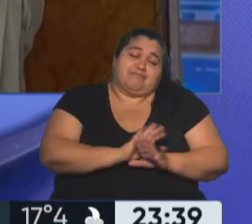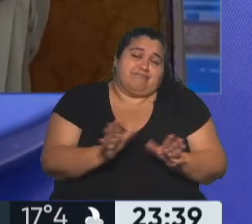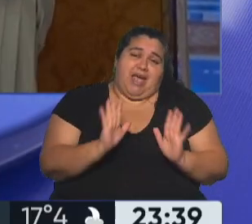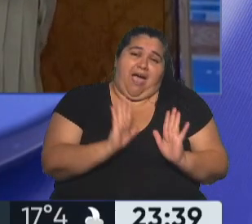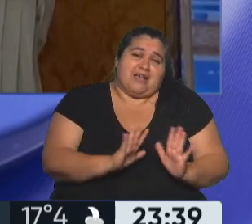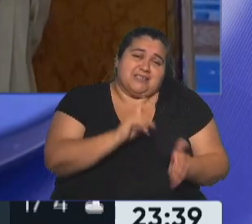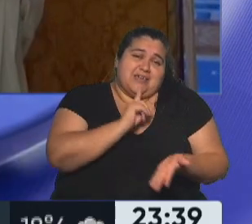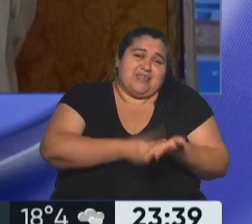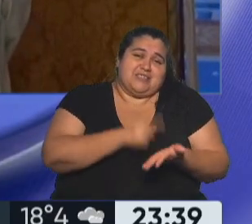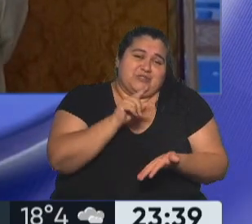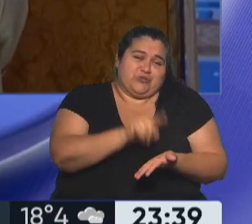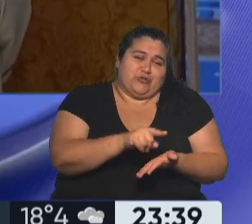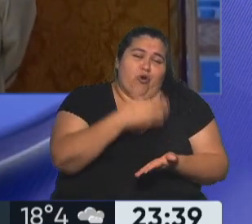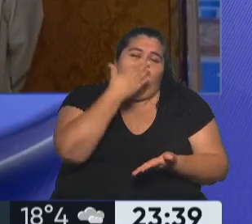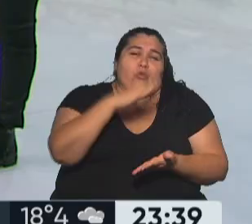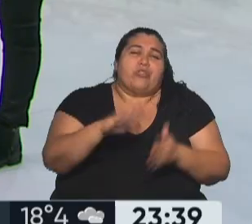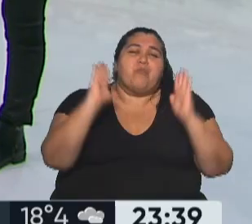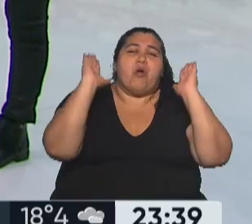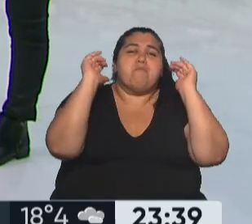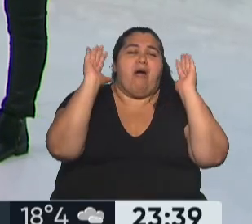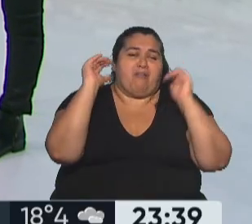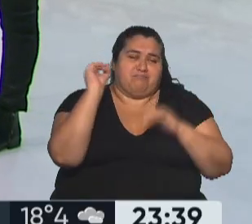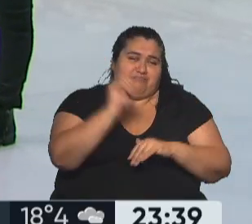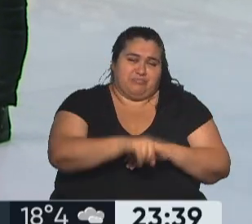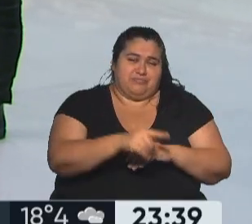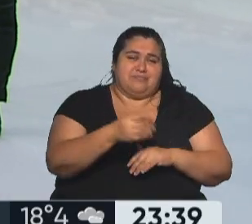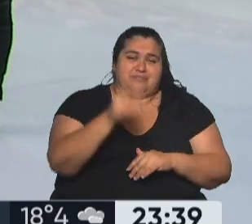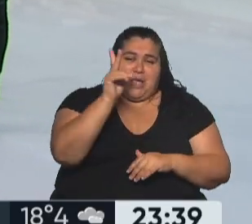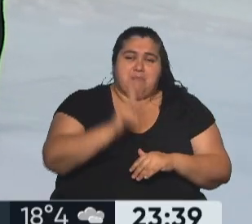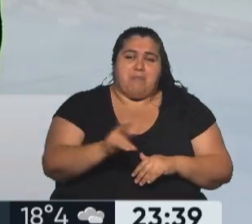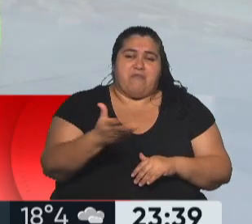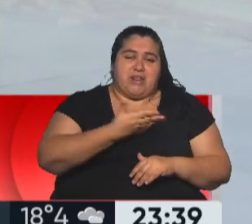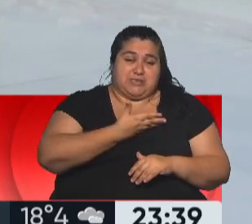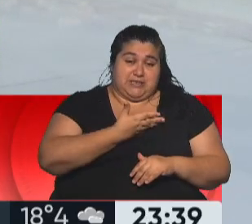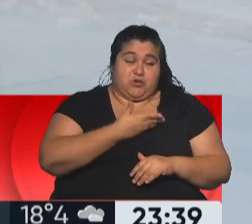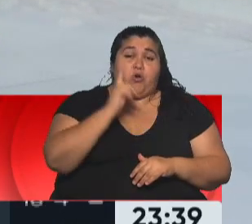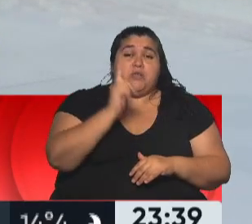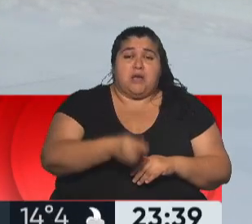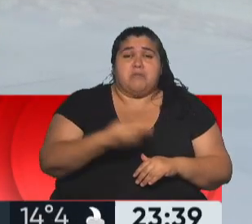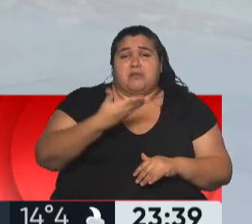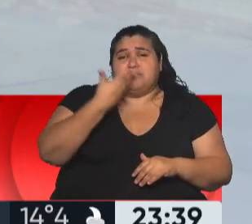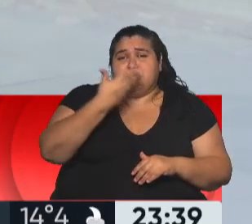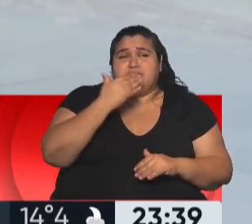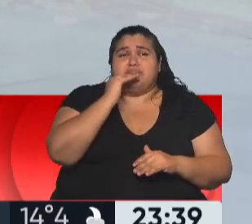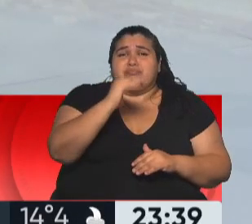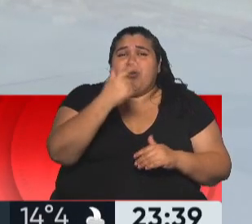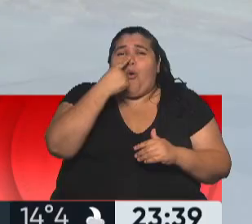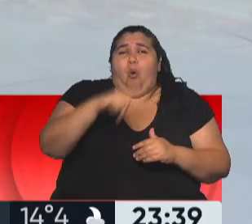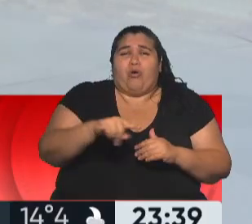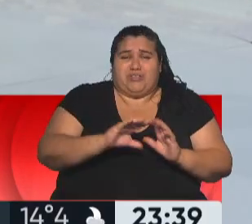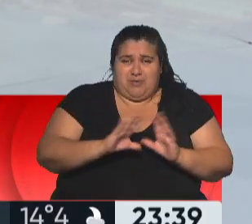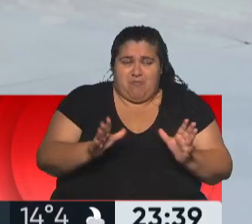la despedida, las últimas imágenes que quedarán del Papa, y esas últimas palabras que acabamos de escuchar, donde se lo